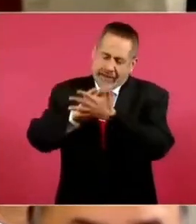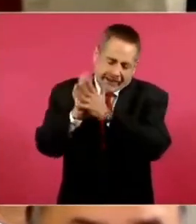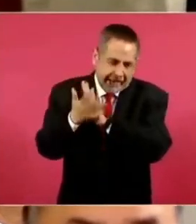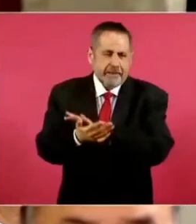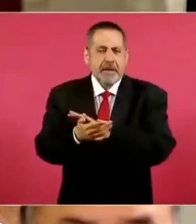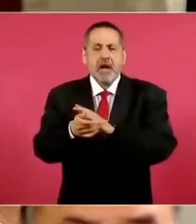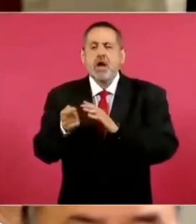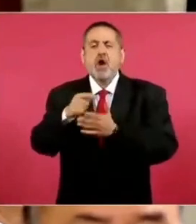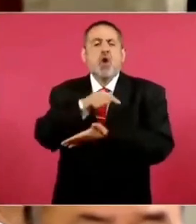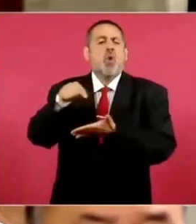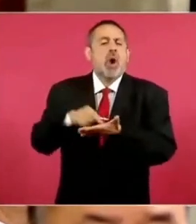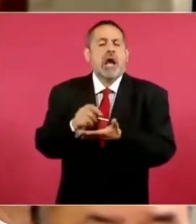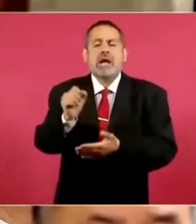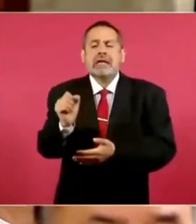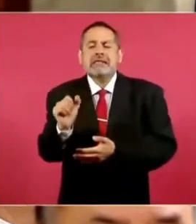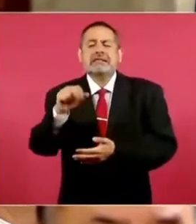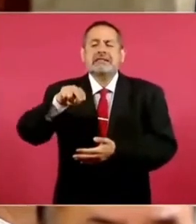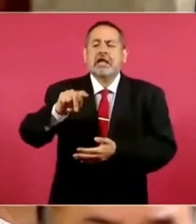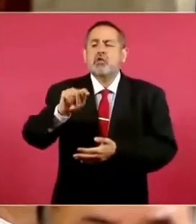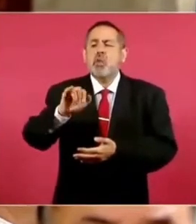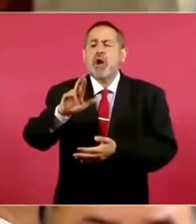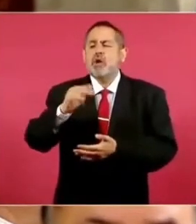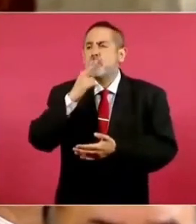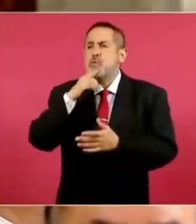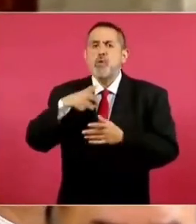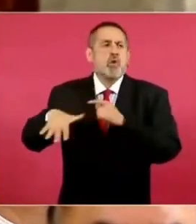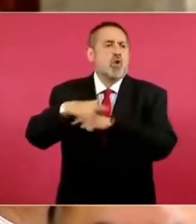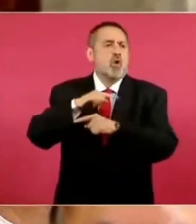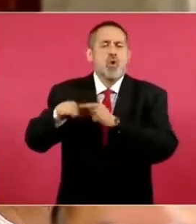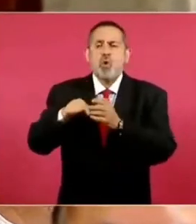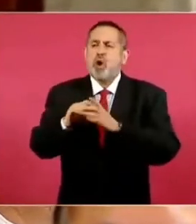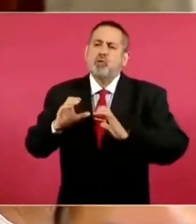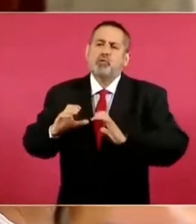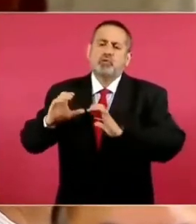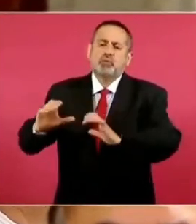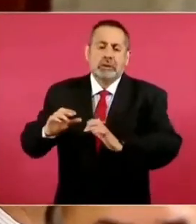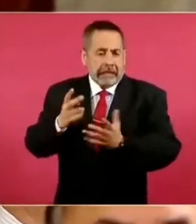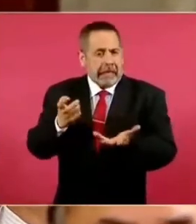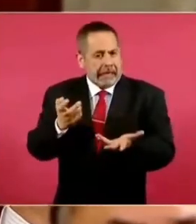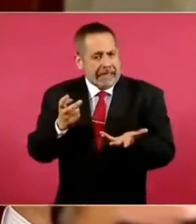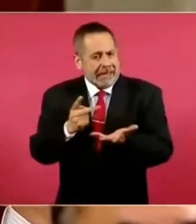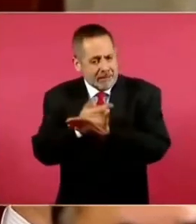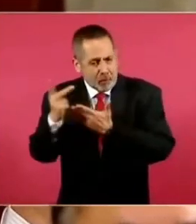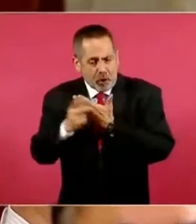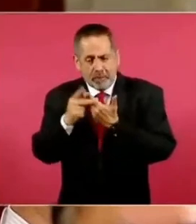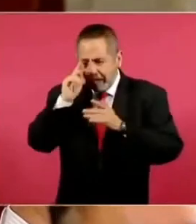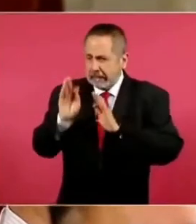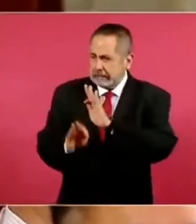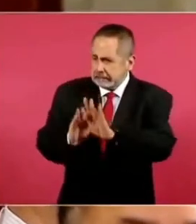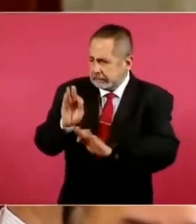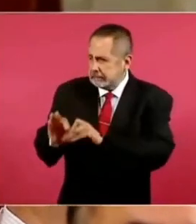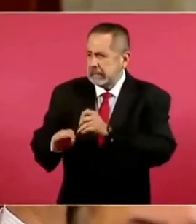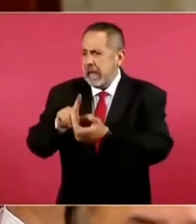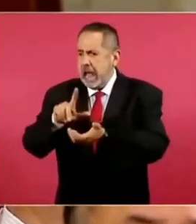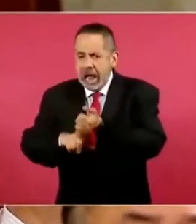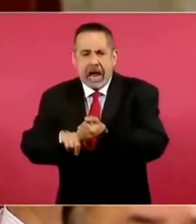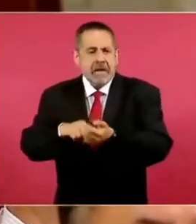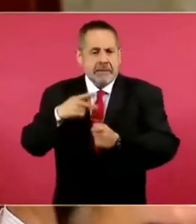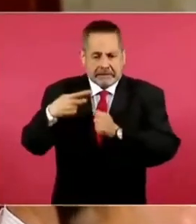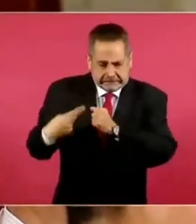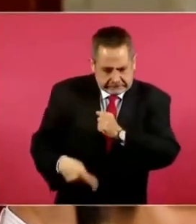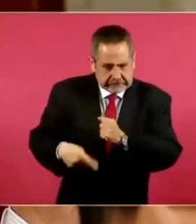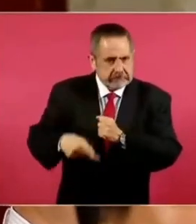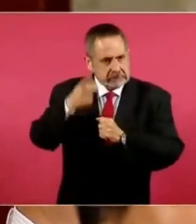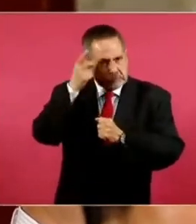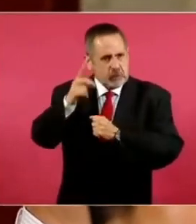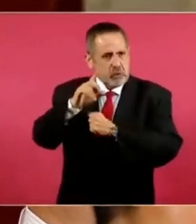usted dijo que estaría de acuerdo Se busca implementar un importante programa de rescate y conservación de fauna nativa y endémica poner